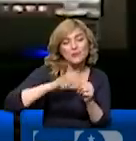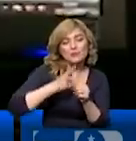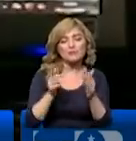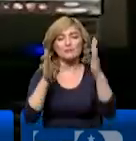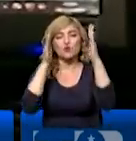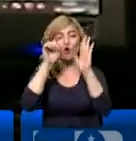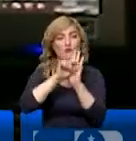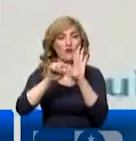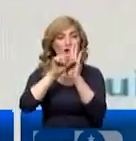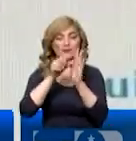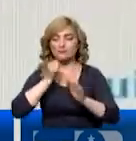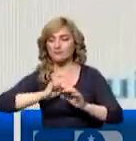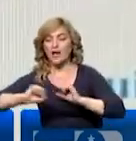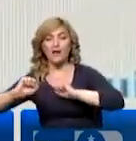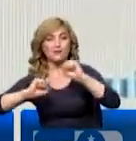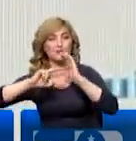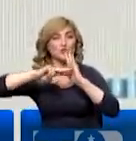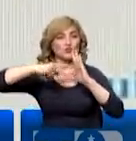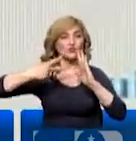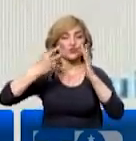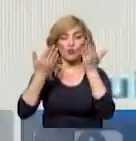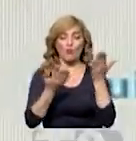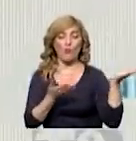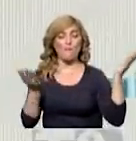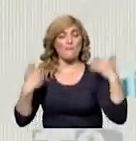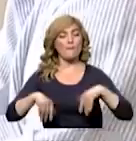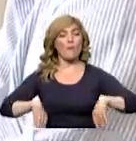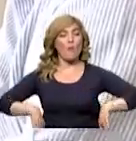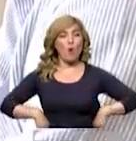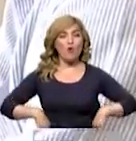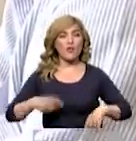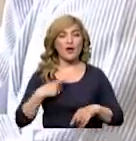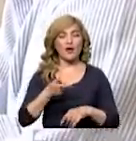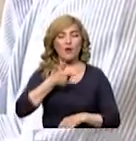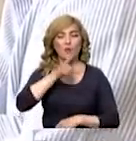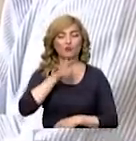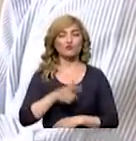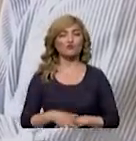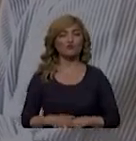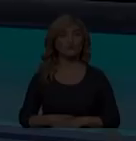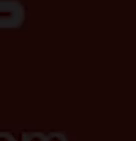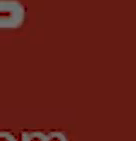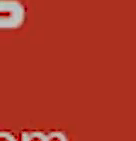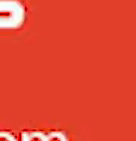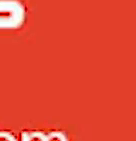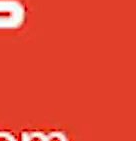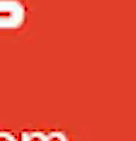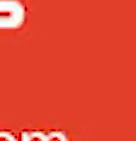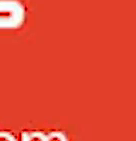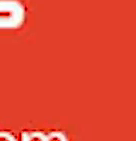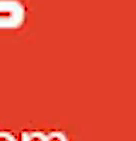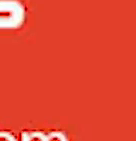principalmente ofertas de viajes, tecnología, moda y licores. Joana Ramos, 24 horas.